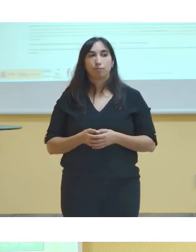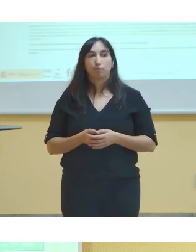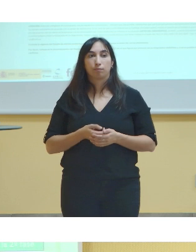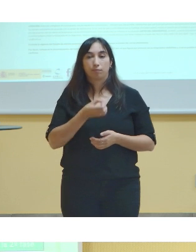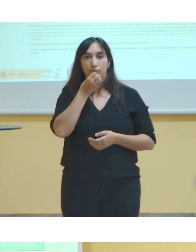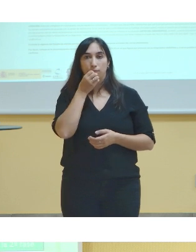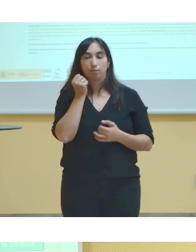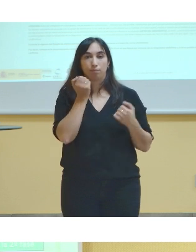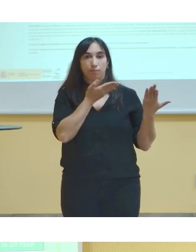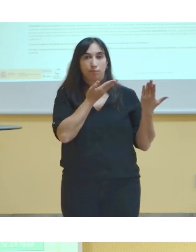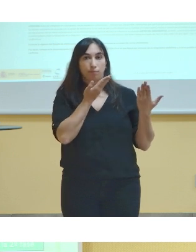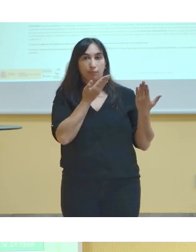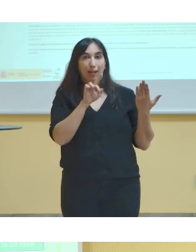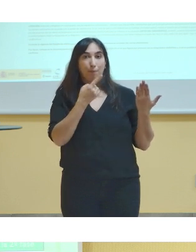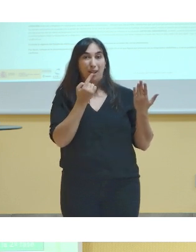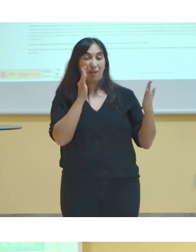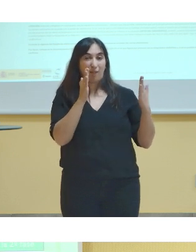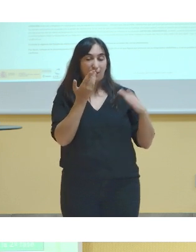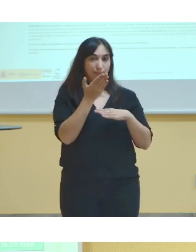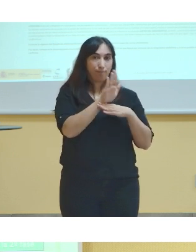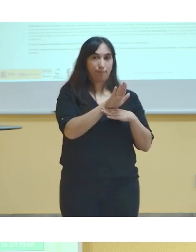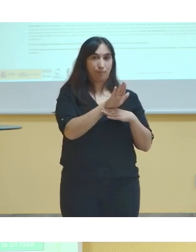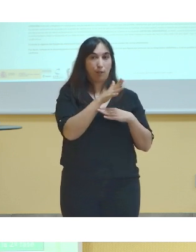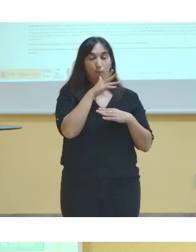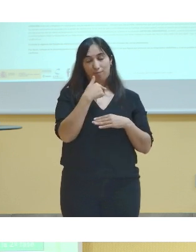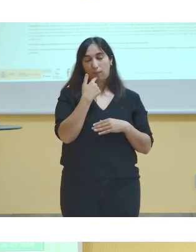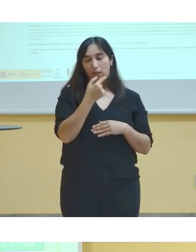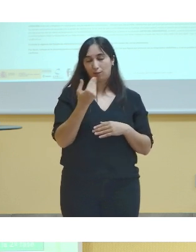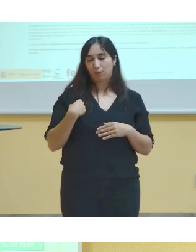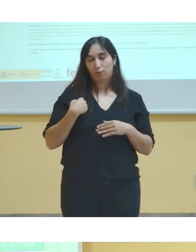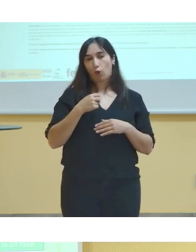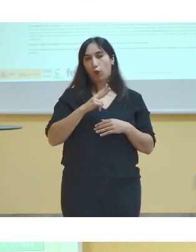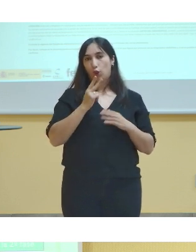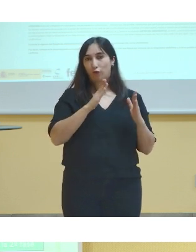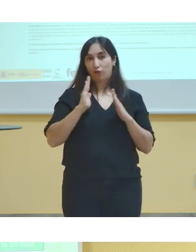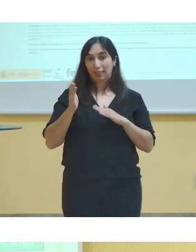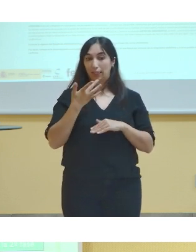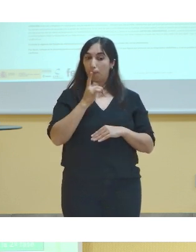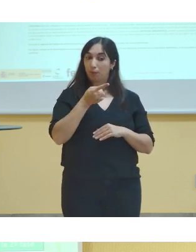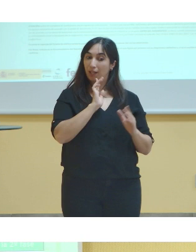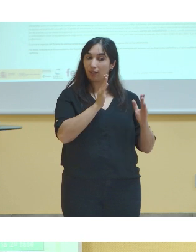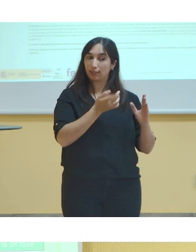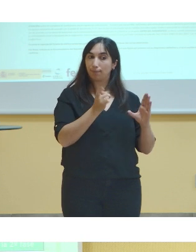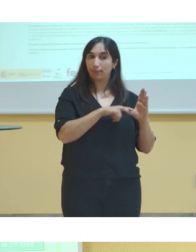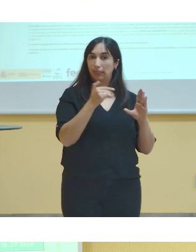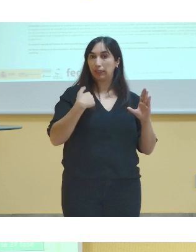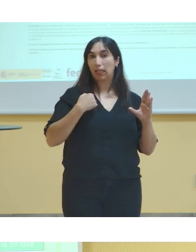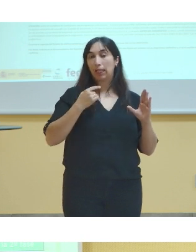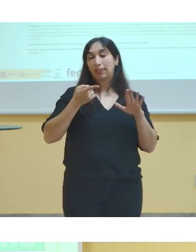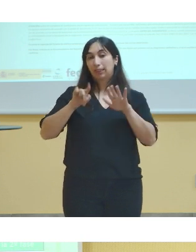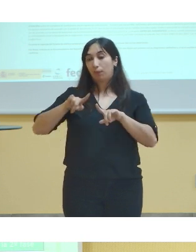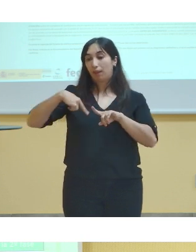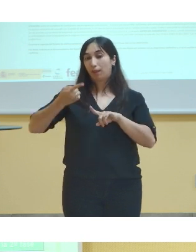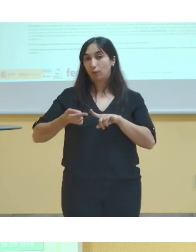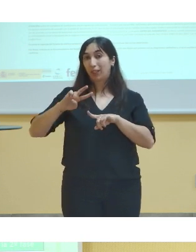Esta es la portada de la primera fase. Como he dicho, el cuestionario iba en 2 fases. Luego, después de que se había participado en la primera fase, al cabo de los 6 meses,